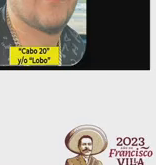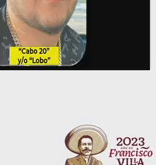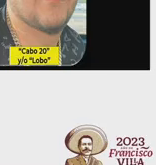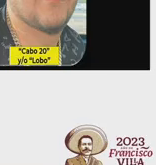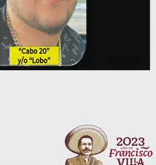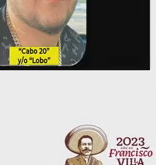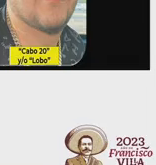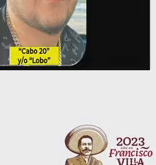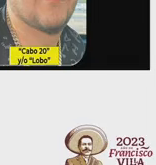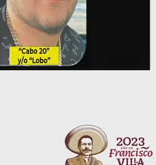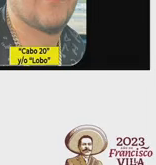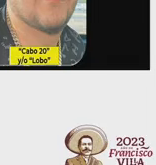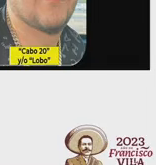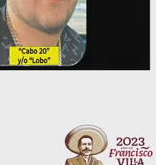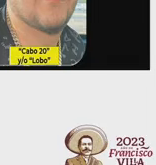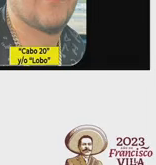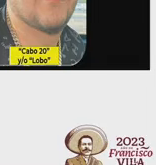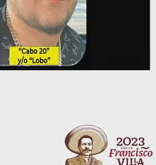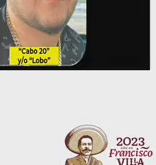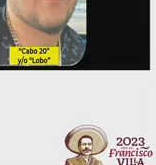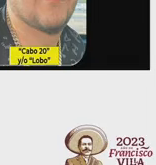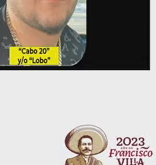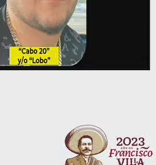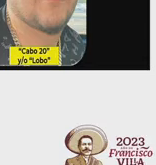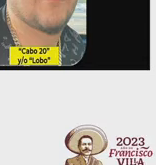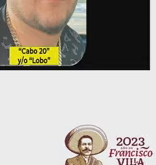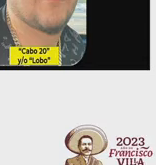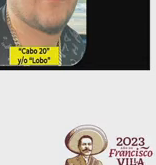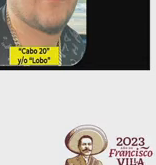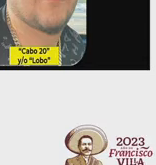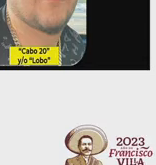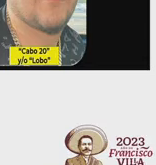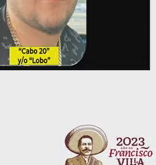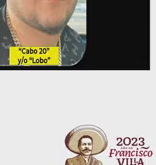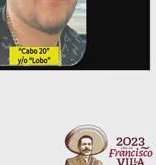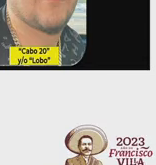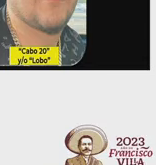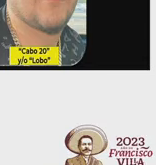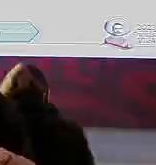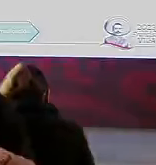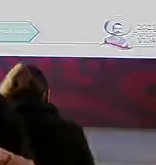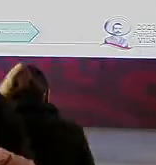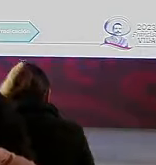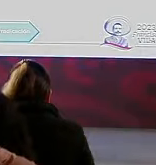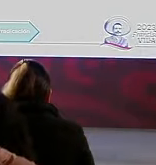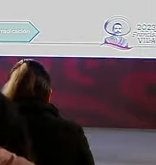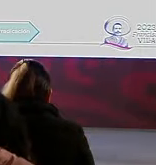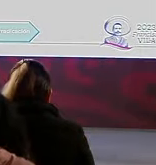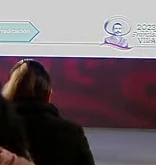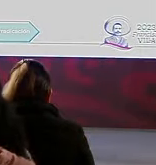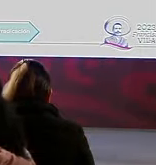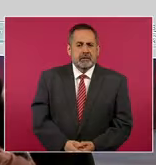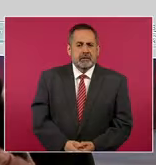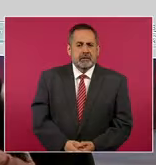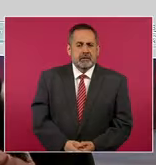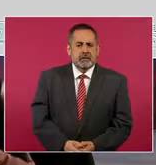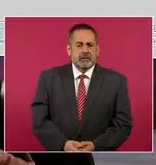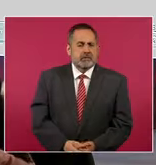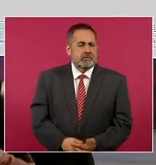43 operadores de las organizaciones delictivas, operadores financieros, operadores